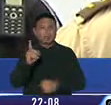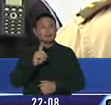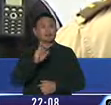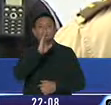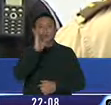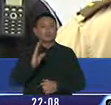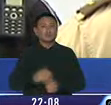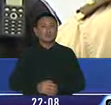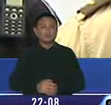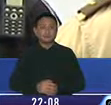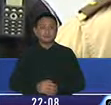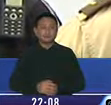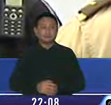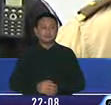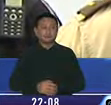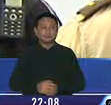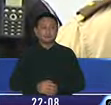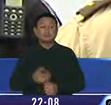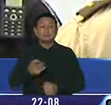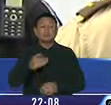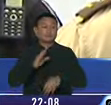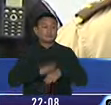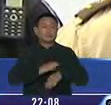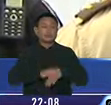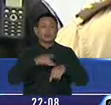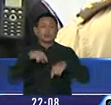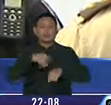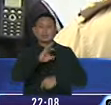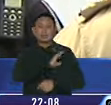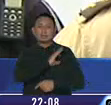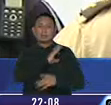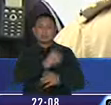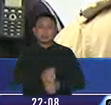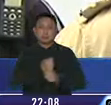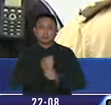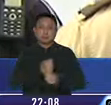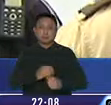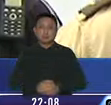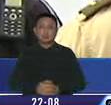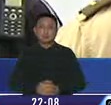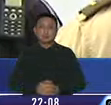trabajo, sus operativos, por medidas técnicas de seguridad, se los realiza en grupo de